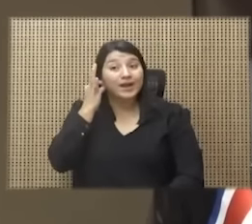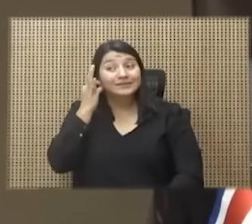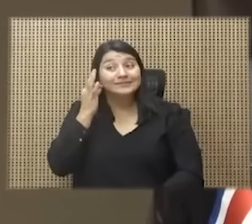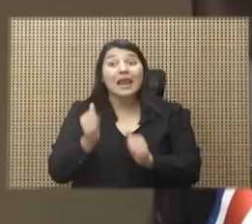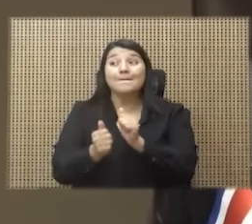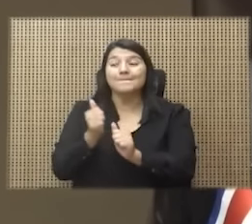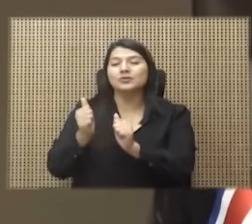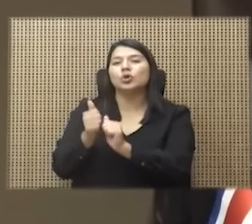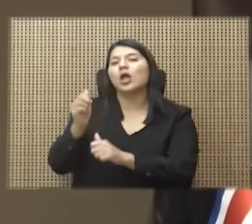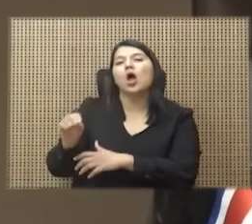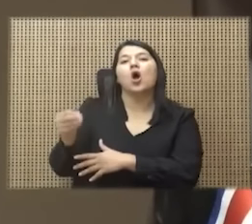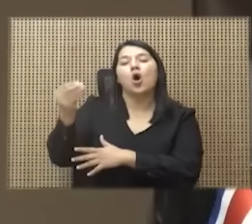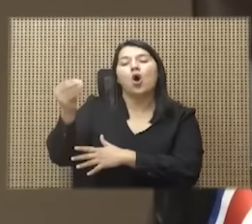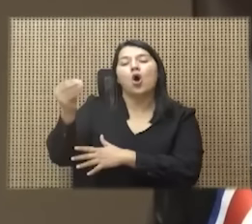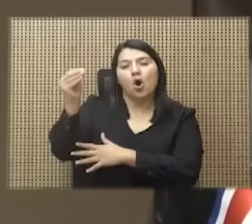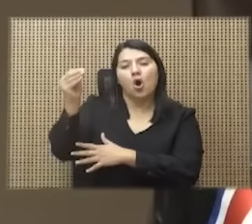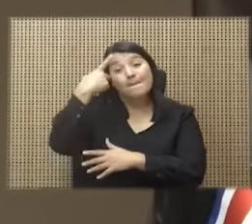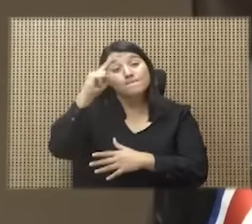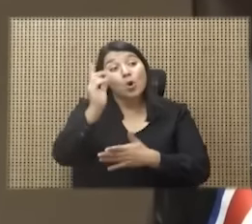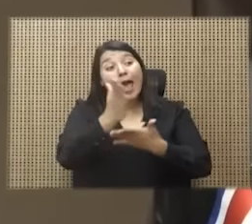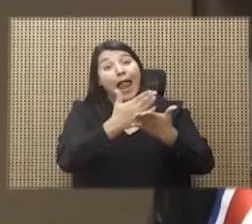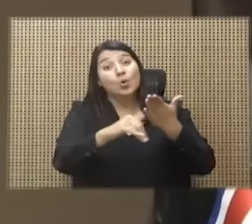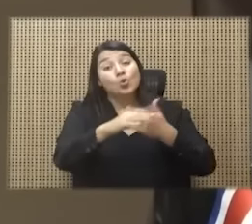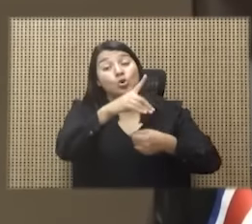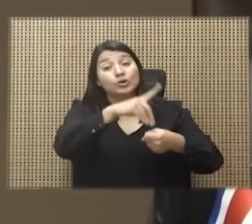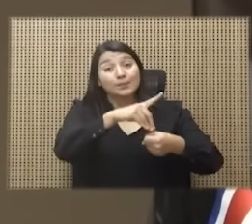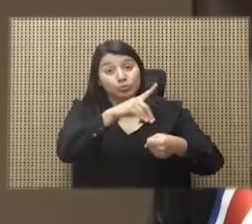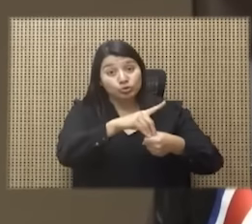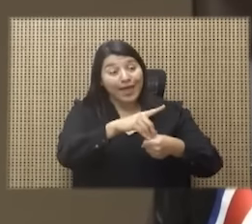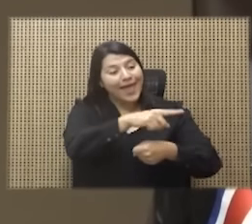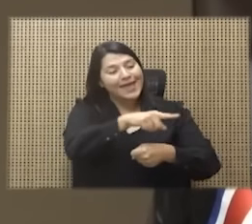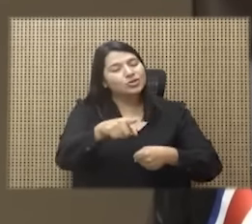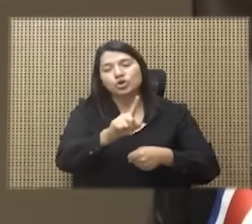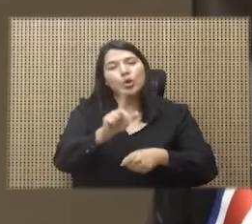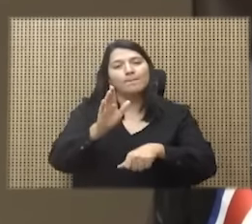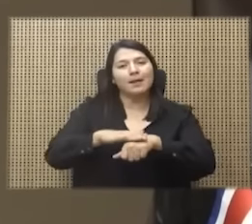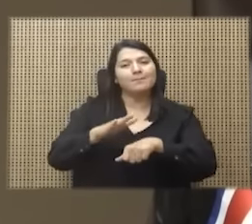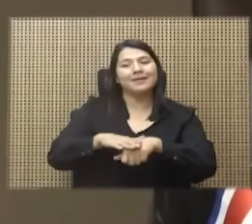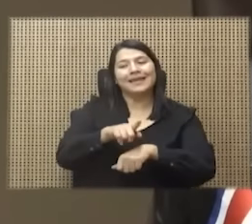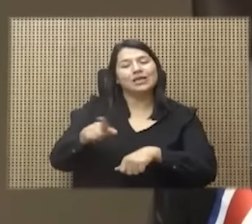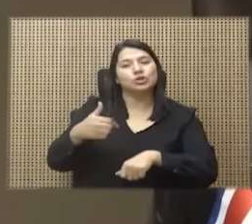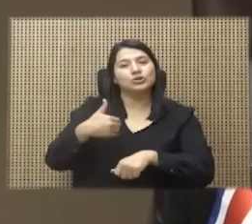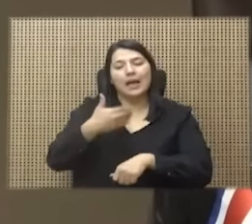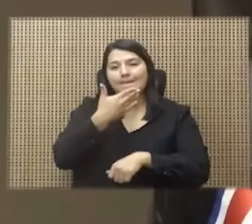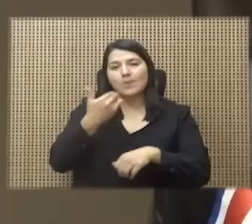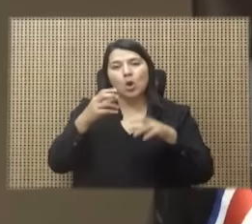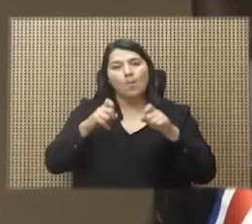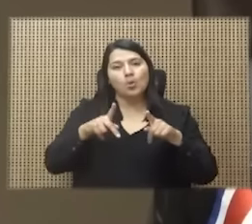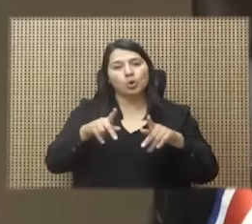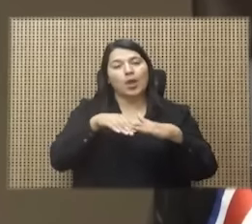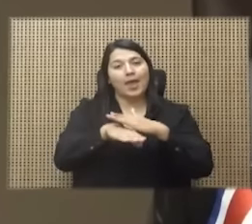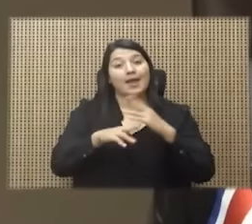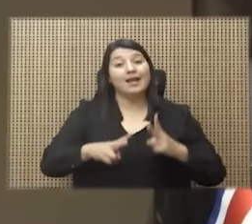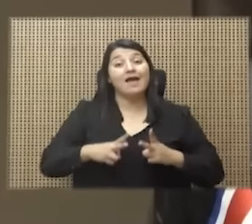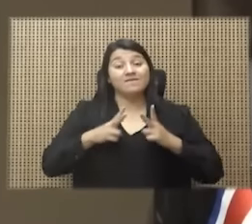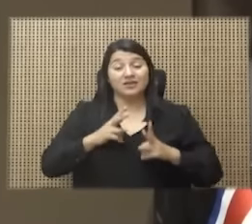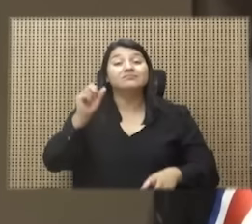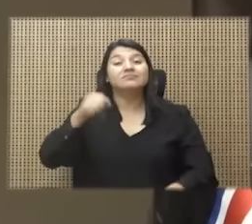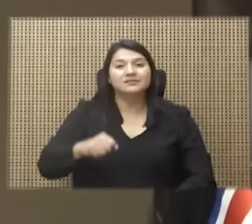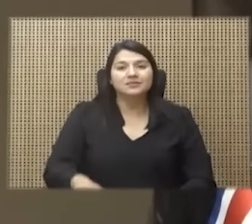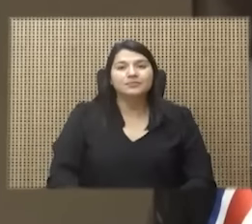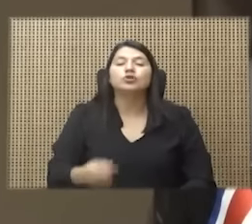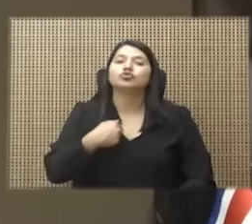de unos cuantos diputados les impiden contar con mejores oportunidades en la vida. Sí, les estoy hablando de las